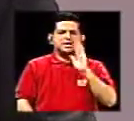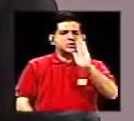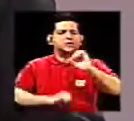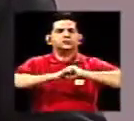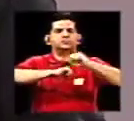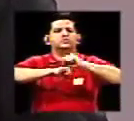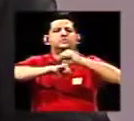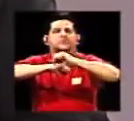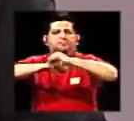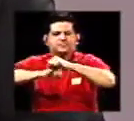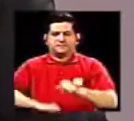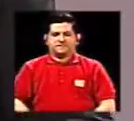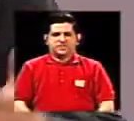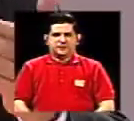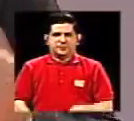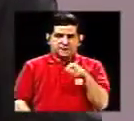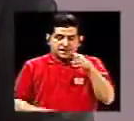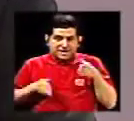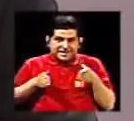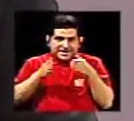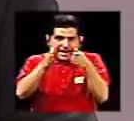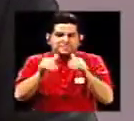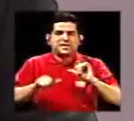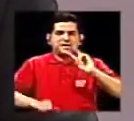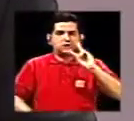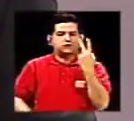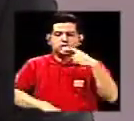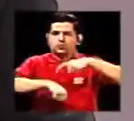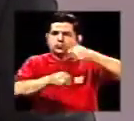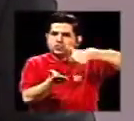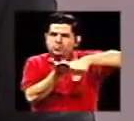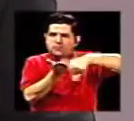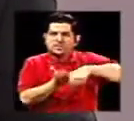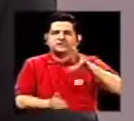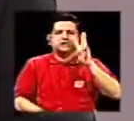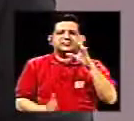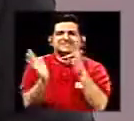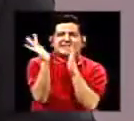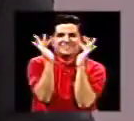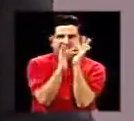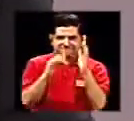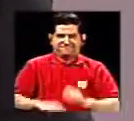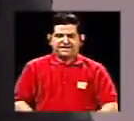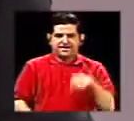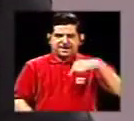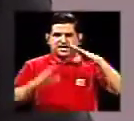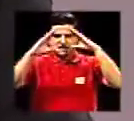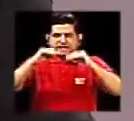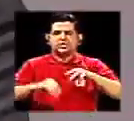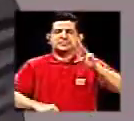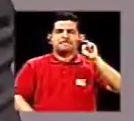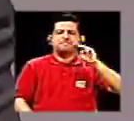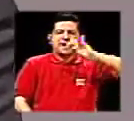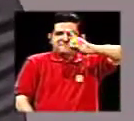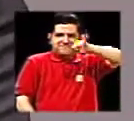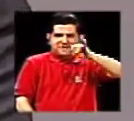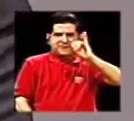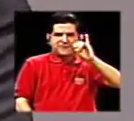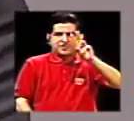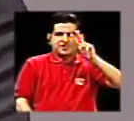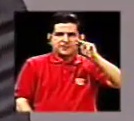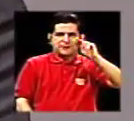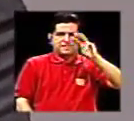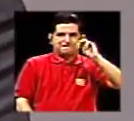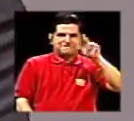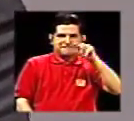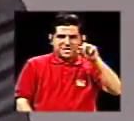campaña para en el camino hacia esta segunda ronda del próximo 6 de abril. Nos acompaña esta noche Melvin Jiménez, jefe de campaña del PAC,